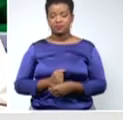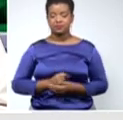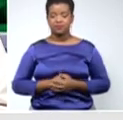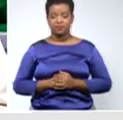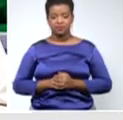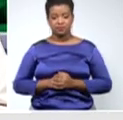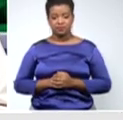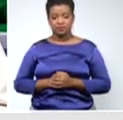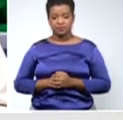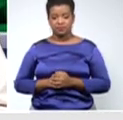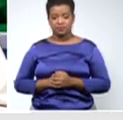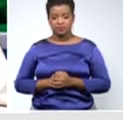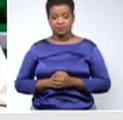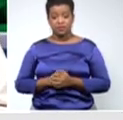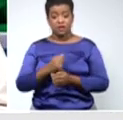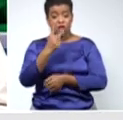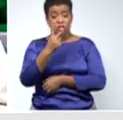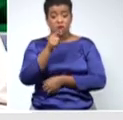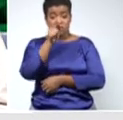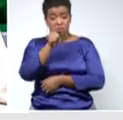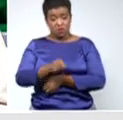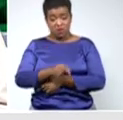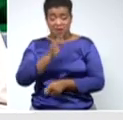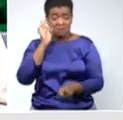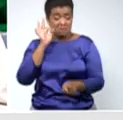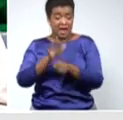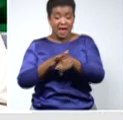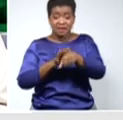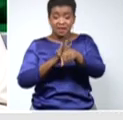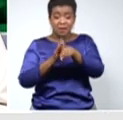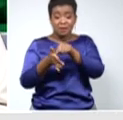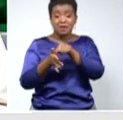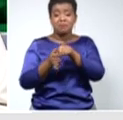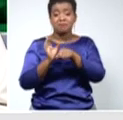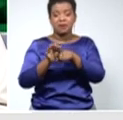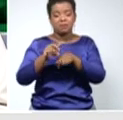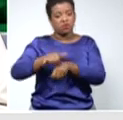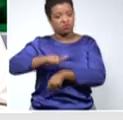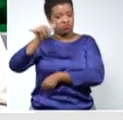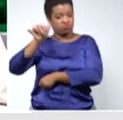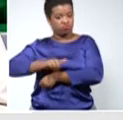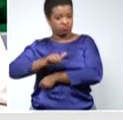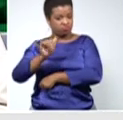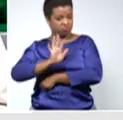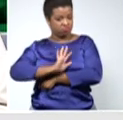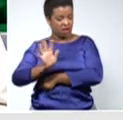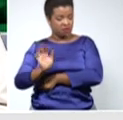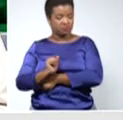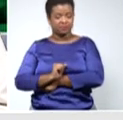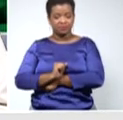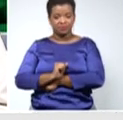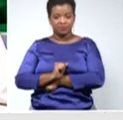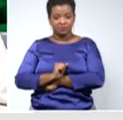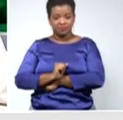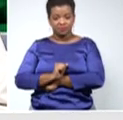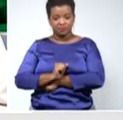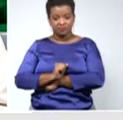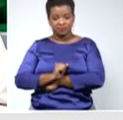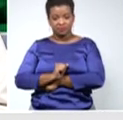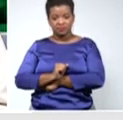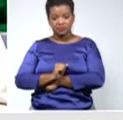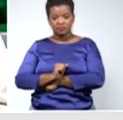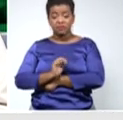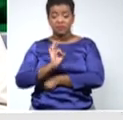2 evacuados al inicio, igual que los 54 que han retornado a sus países después de diagnosticados. Como